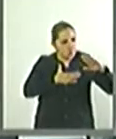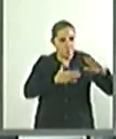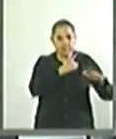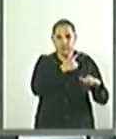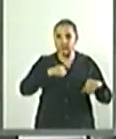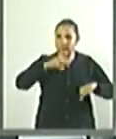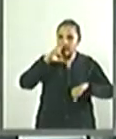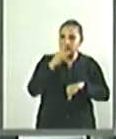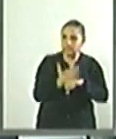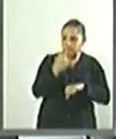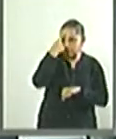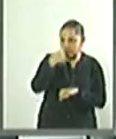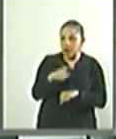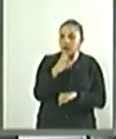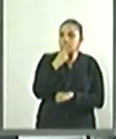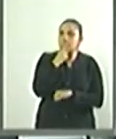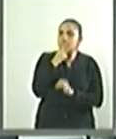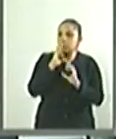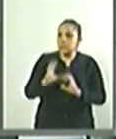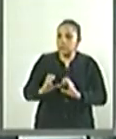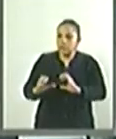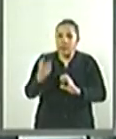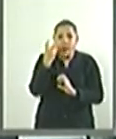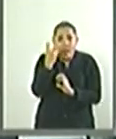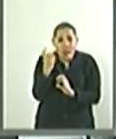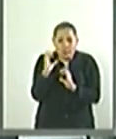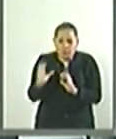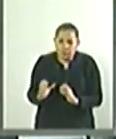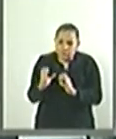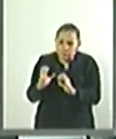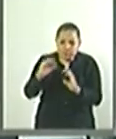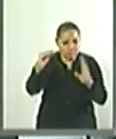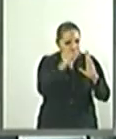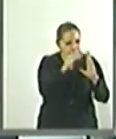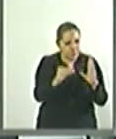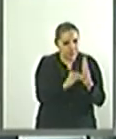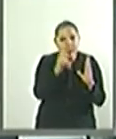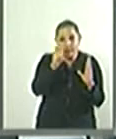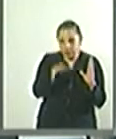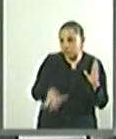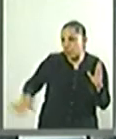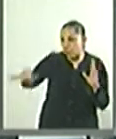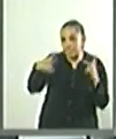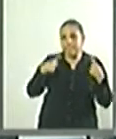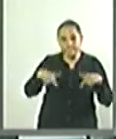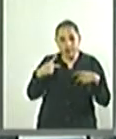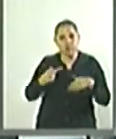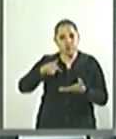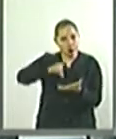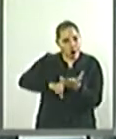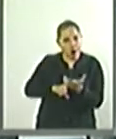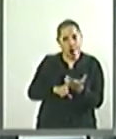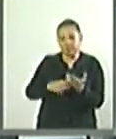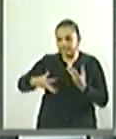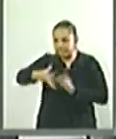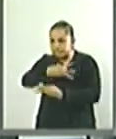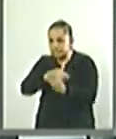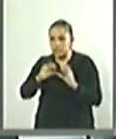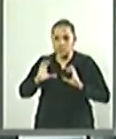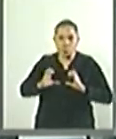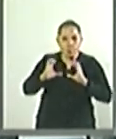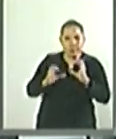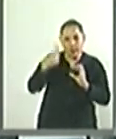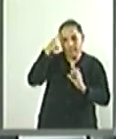una muestra de las acciones que los mexicanos procuran en el cuidado de la riqueza natural